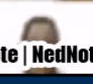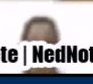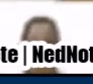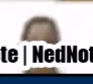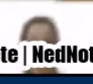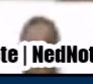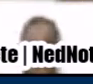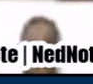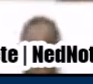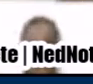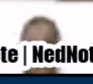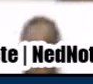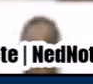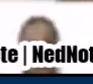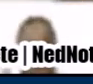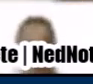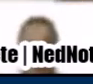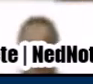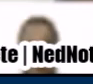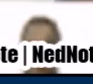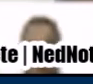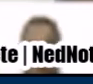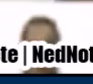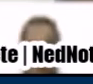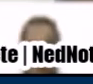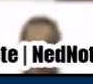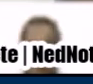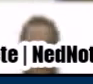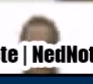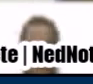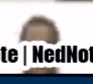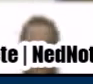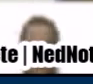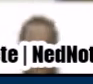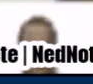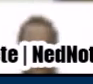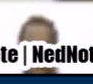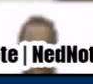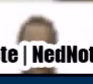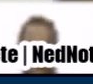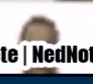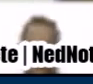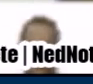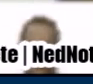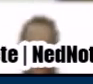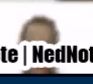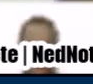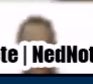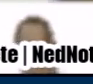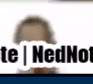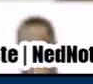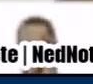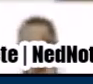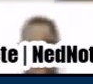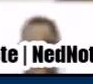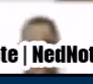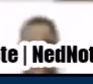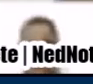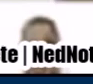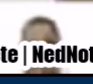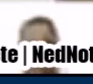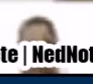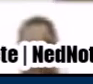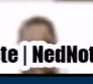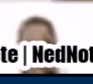una transición. No podemos confundir medios con objetivos. No podemos confundir el vehículo